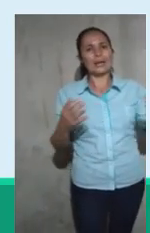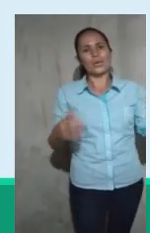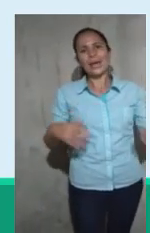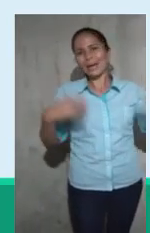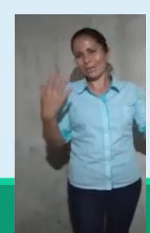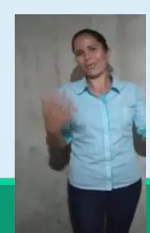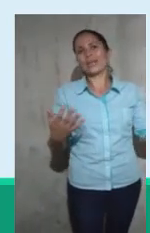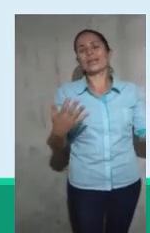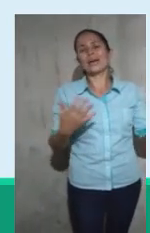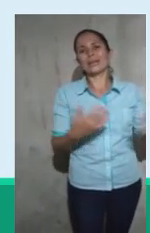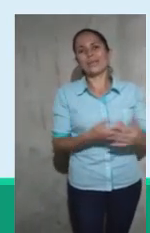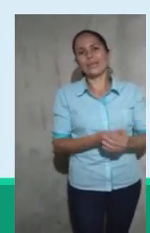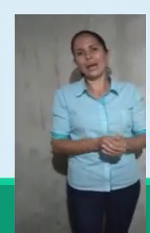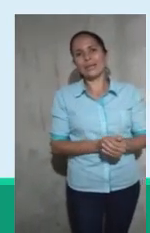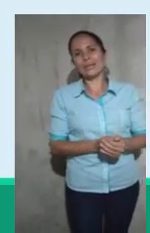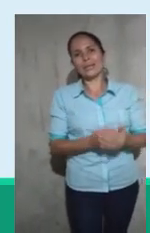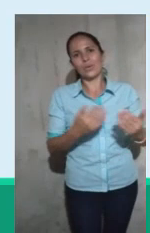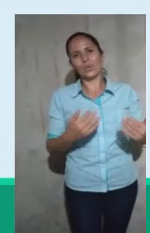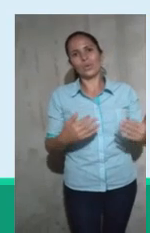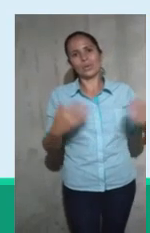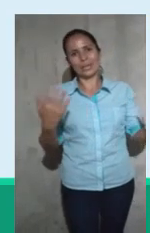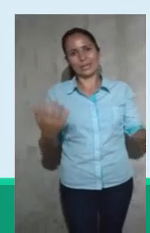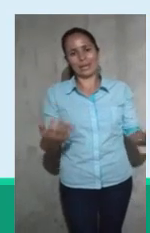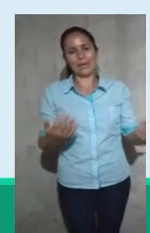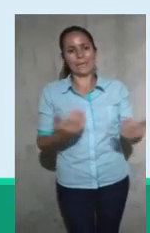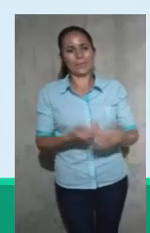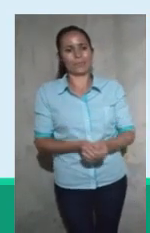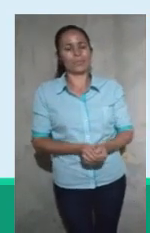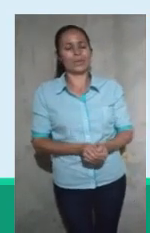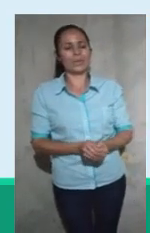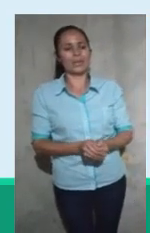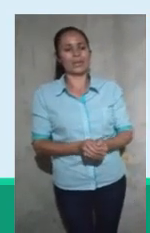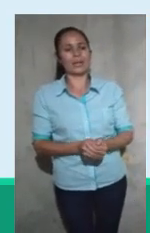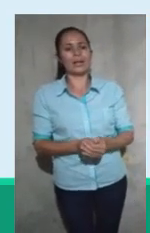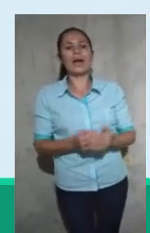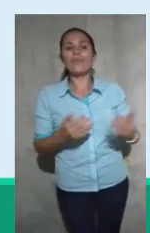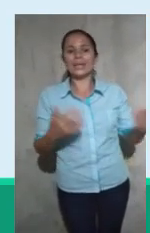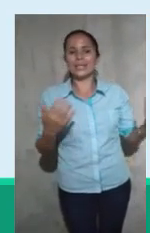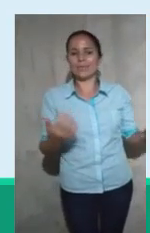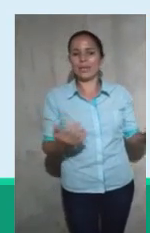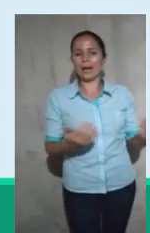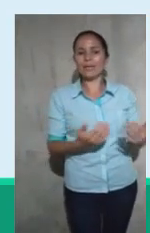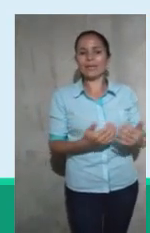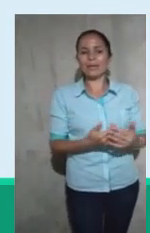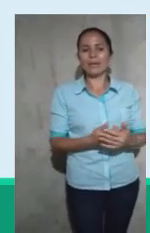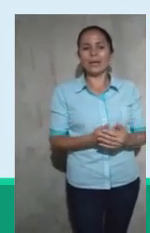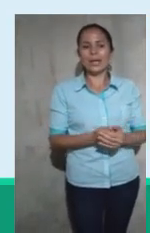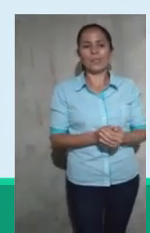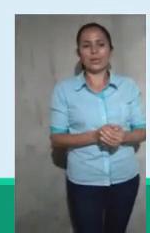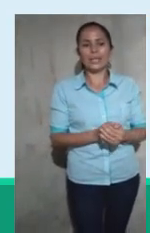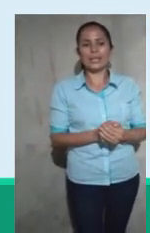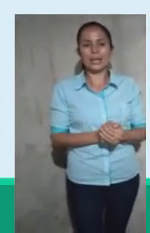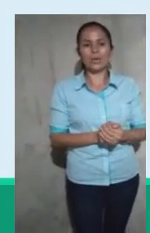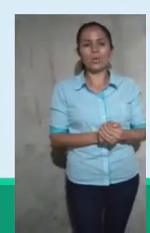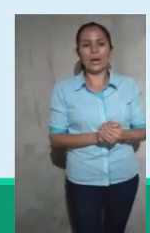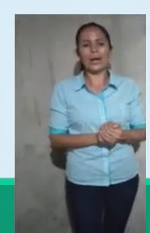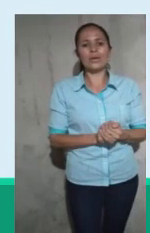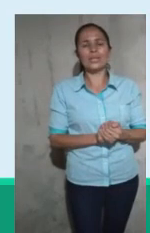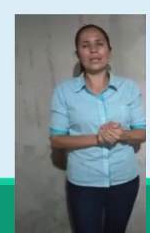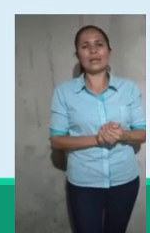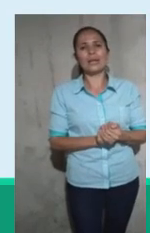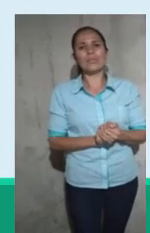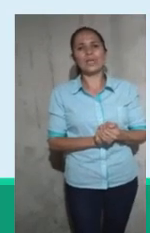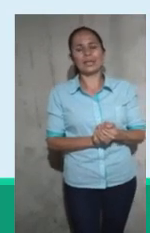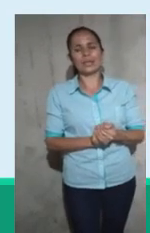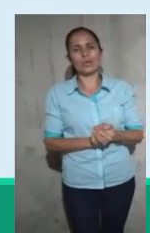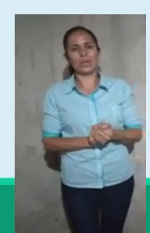de desarrollar diferentes actividades que uno desee. La flexibilidad, que puedas tener un horario